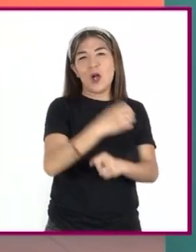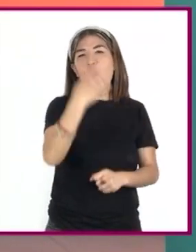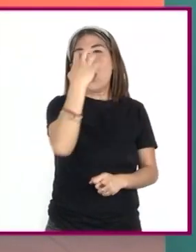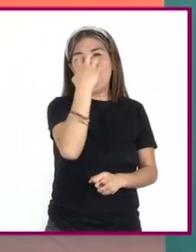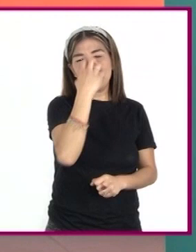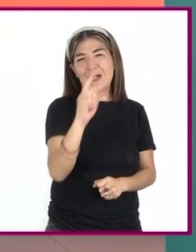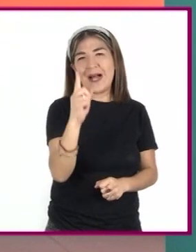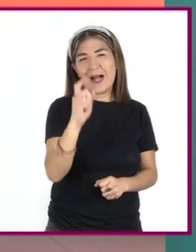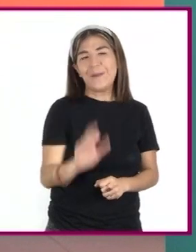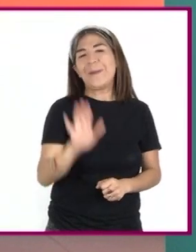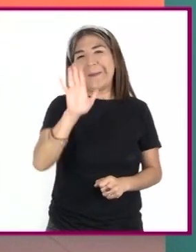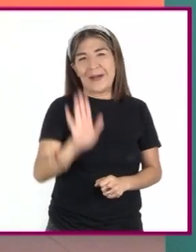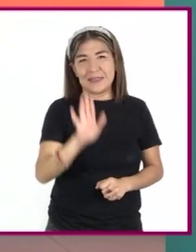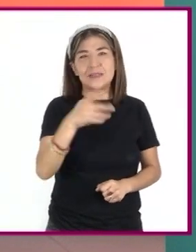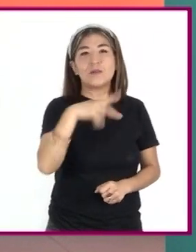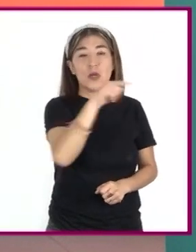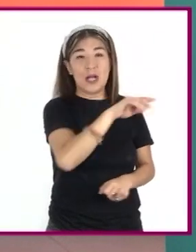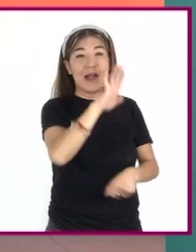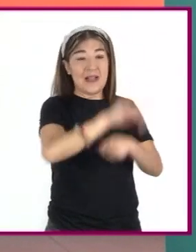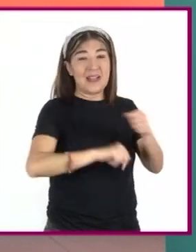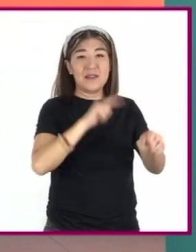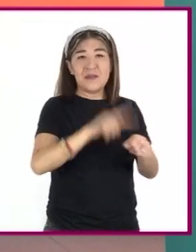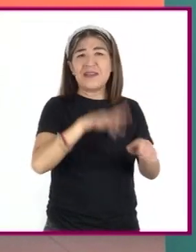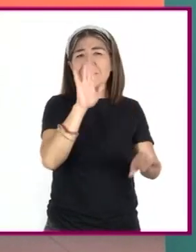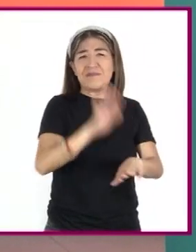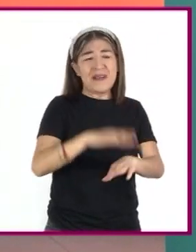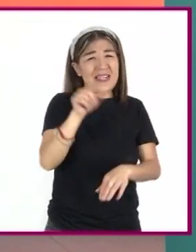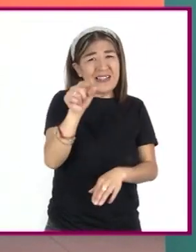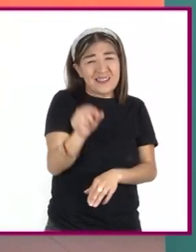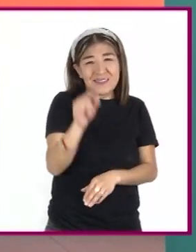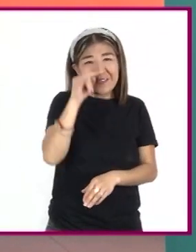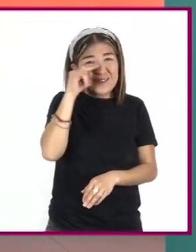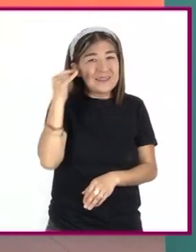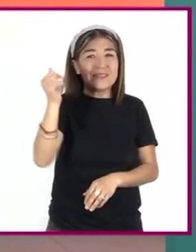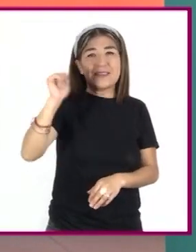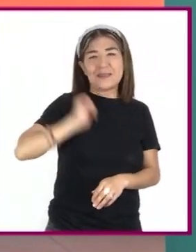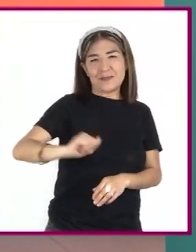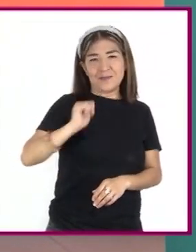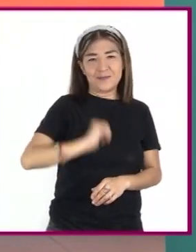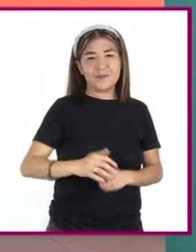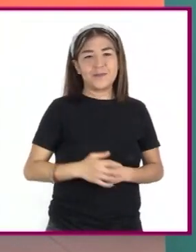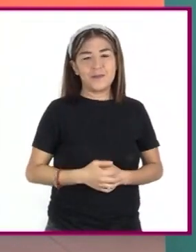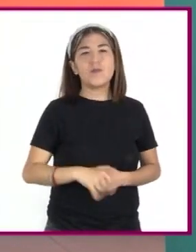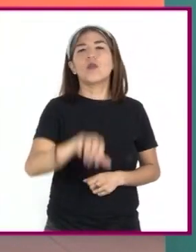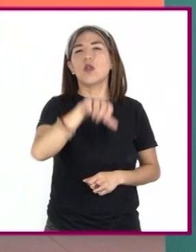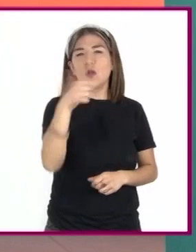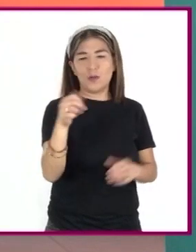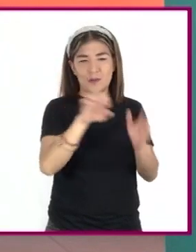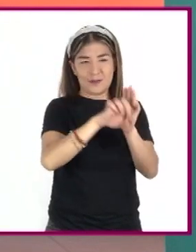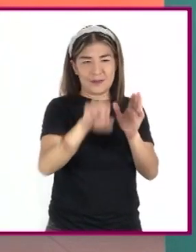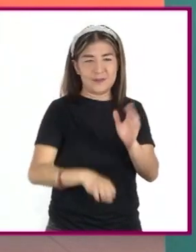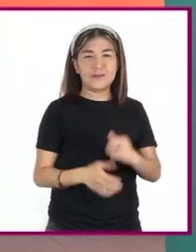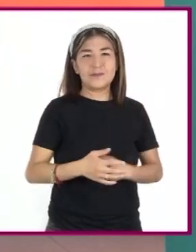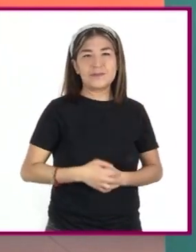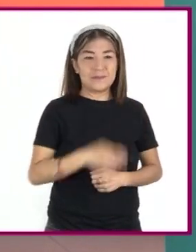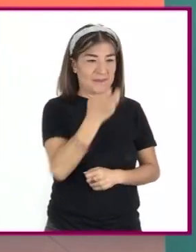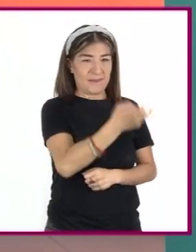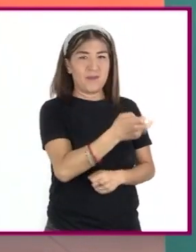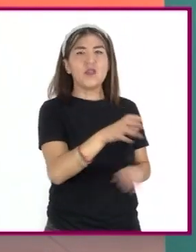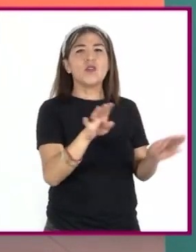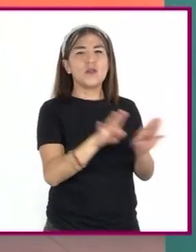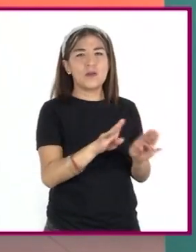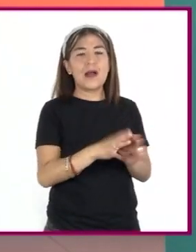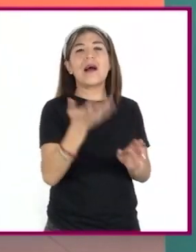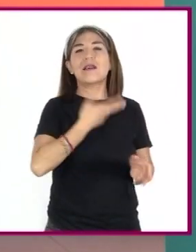animales más pequeños y antiguos que existen. Continuemos con los ejemplos. Este organismo